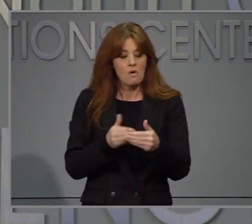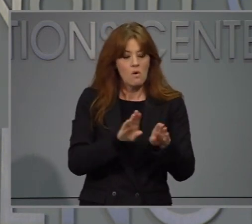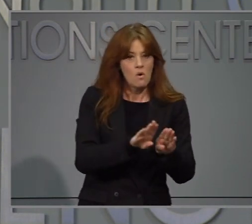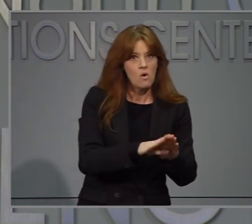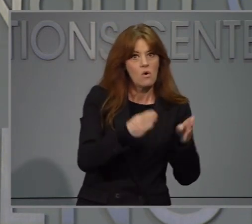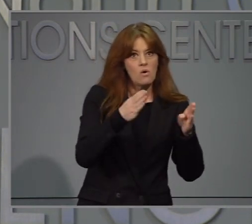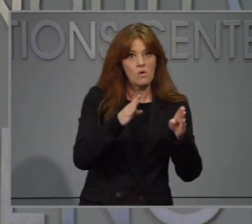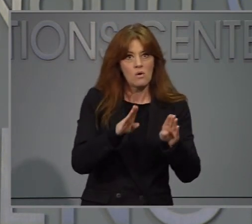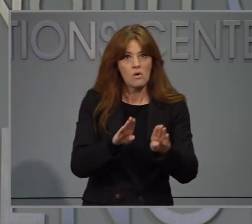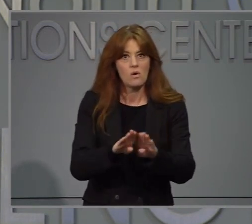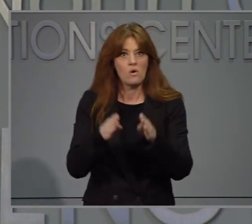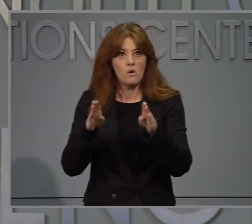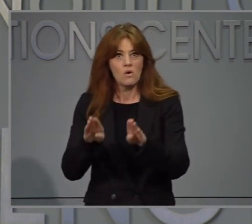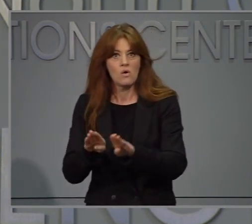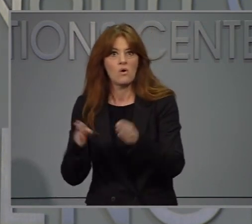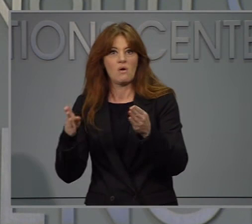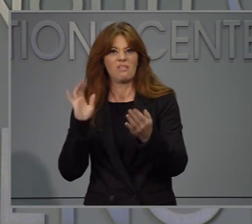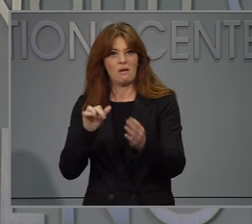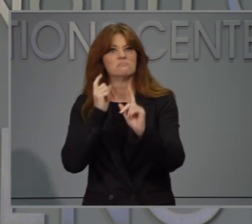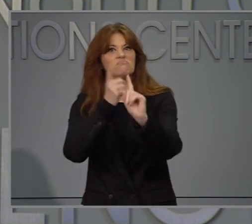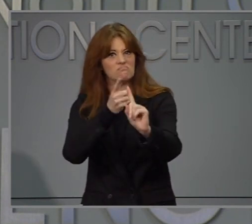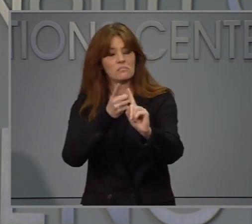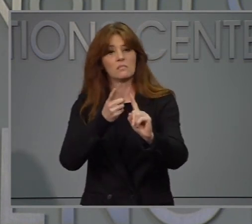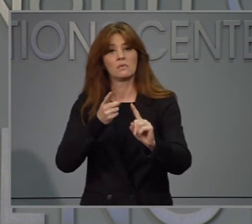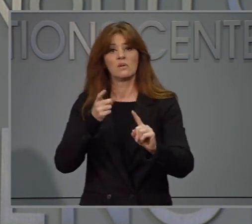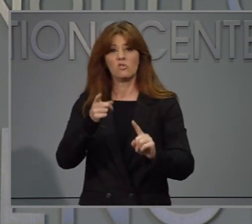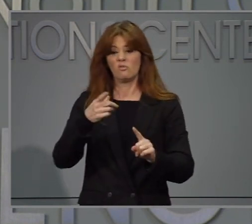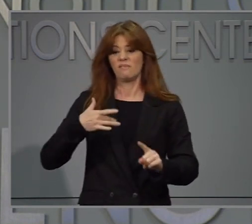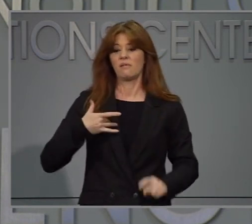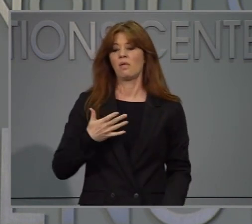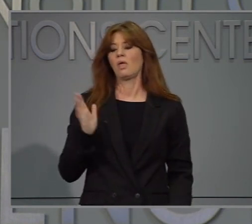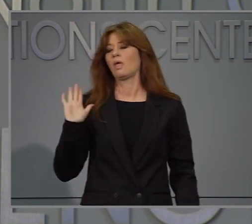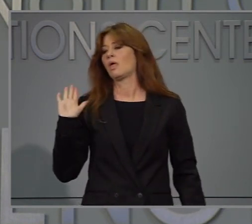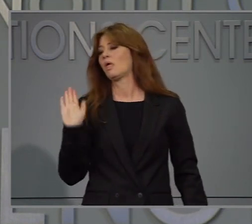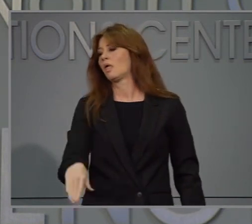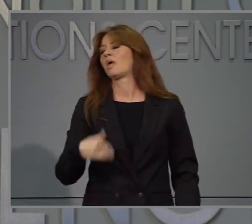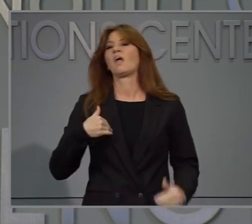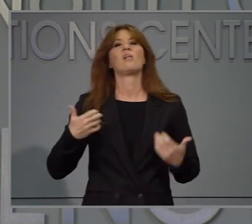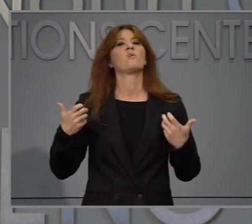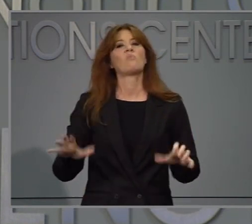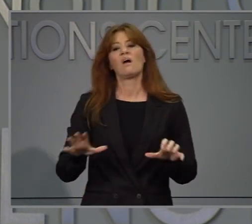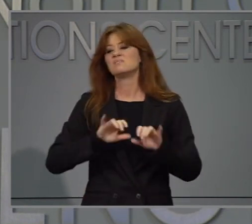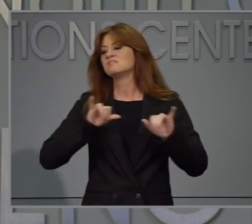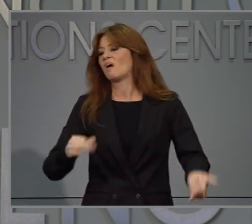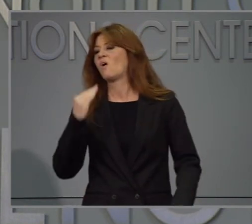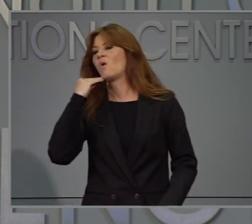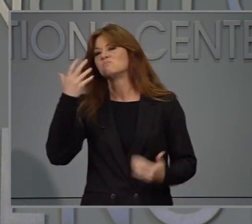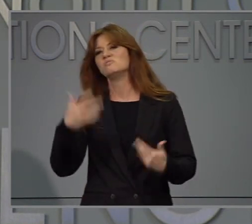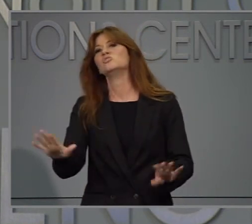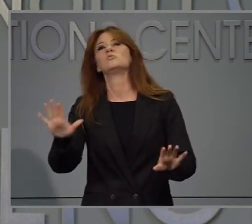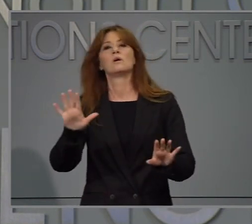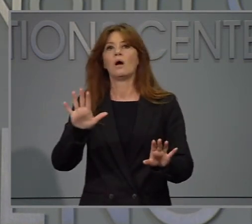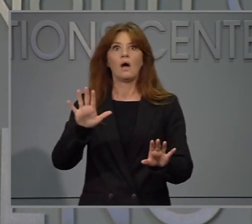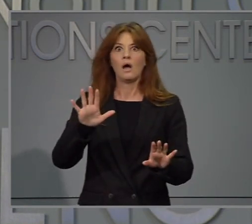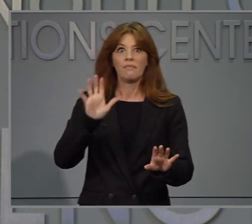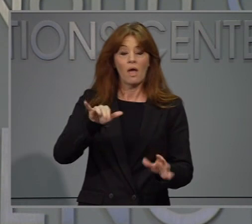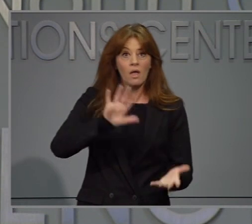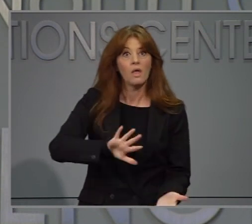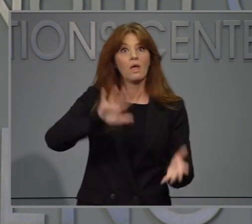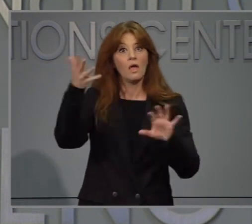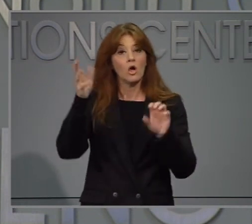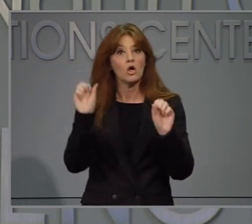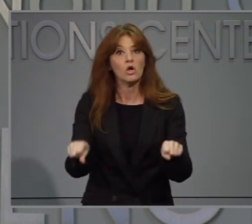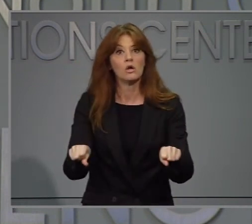a las siguientes fases y relajar las restricciones. La complacencia pudiera arriesgar las vidas y tener que cambiar